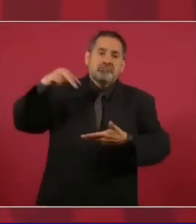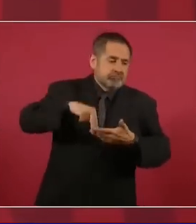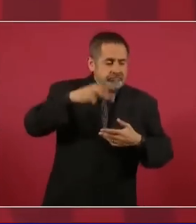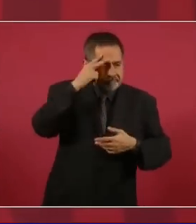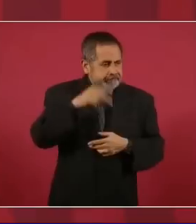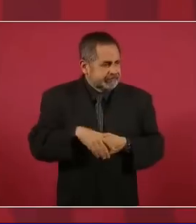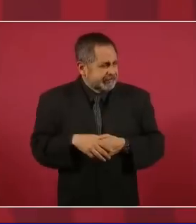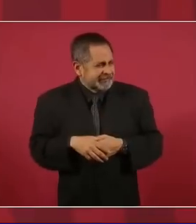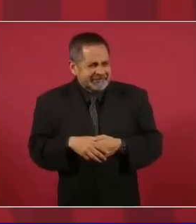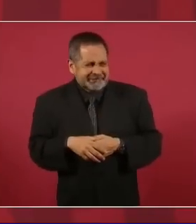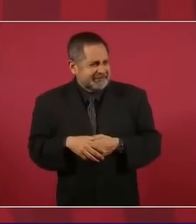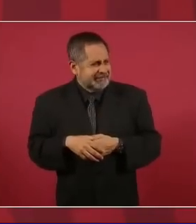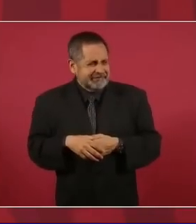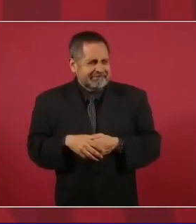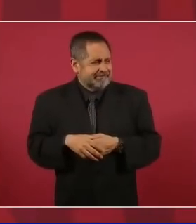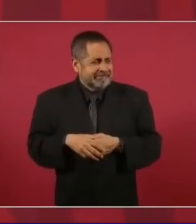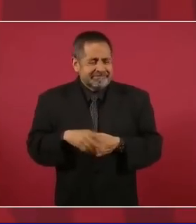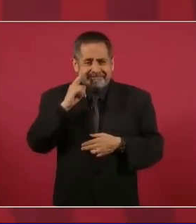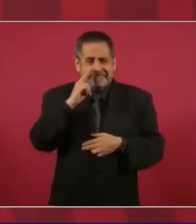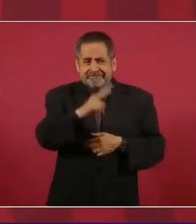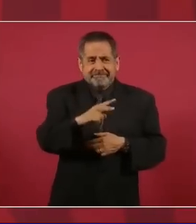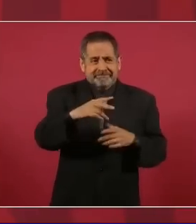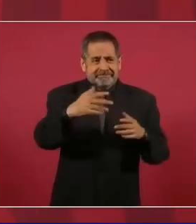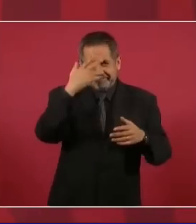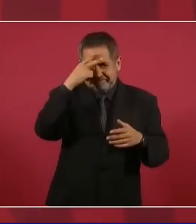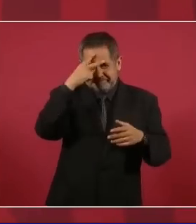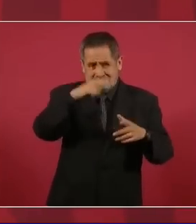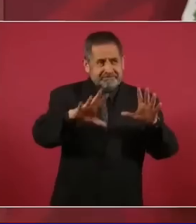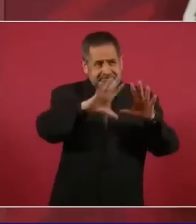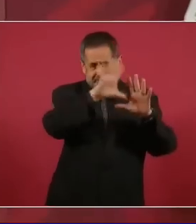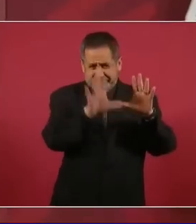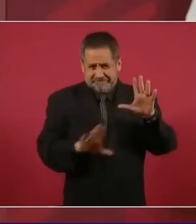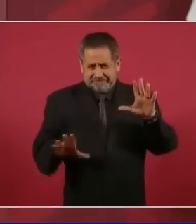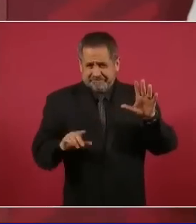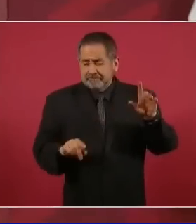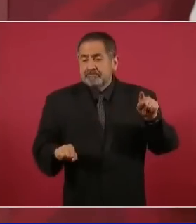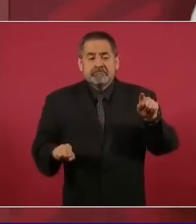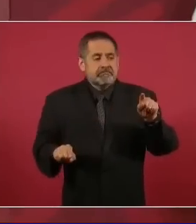de la monstruosa desigualdad que existía en nuestro país.